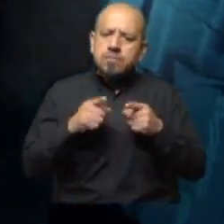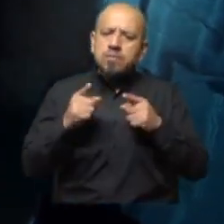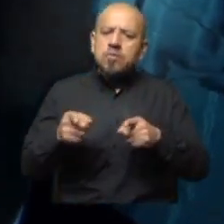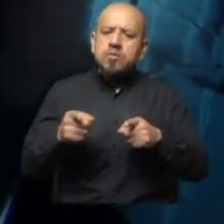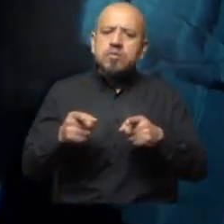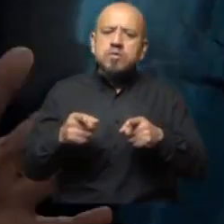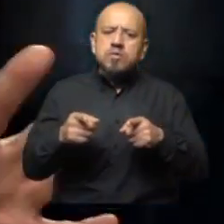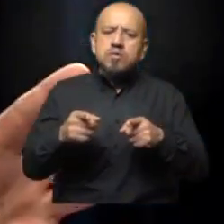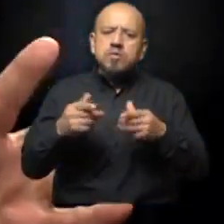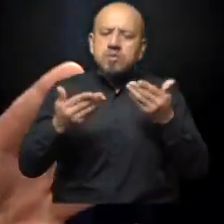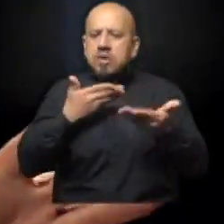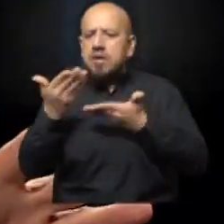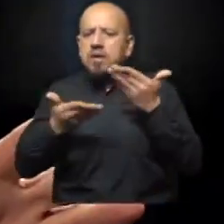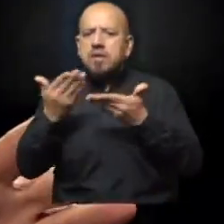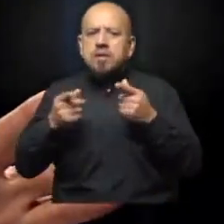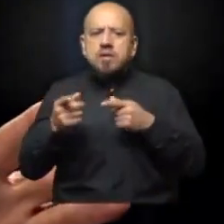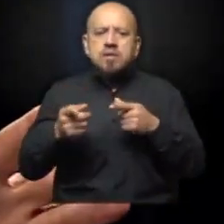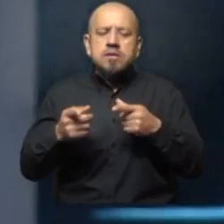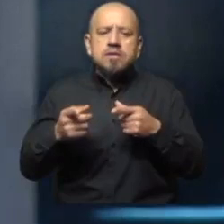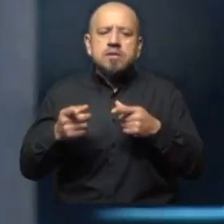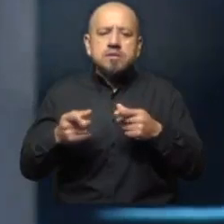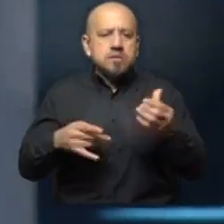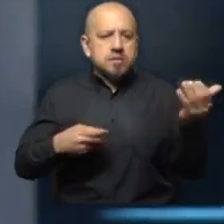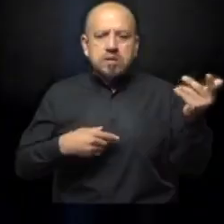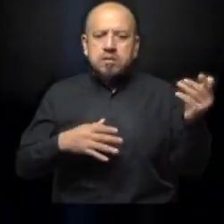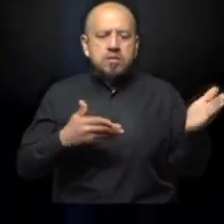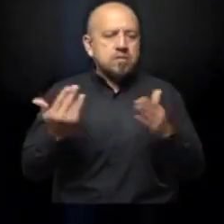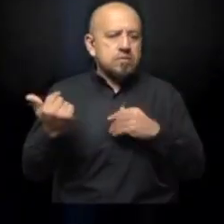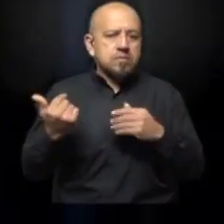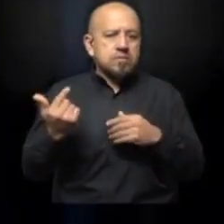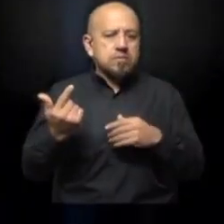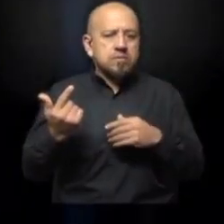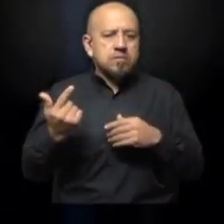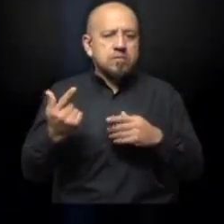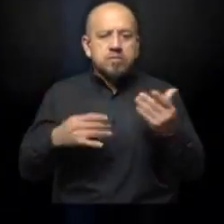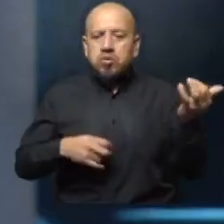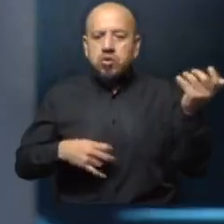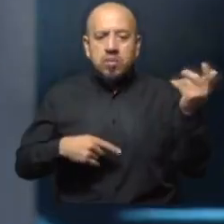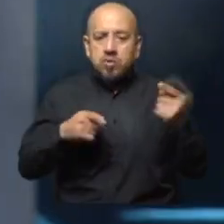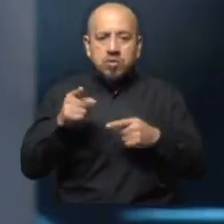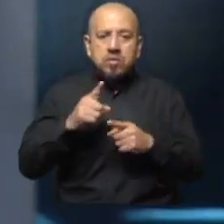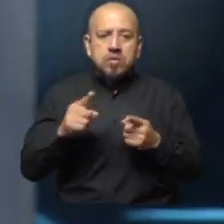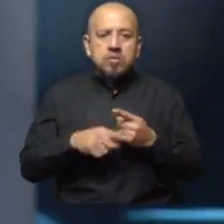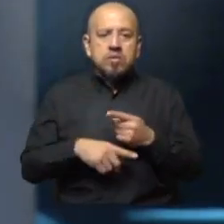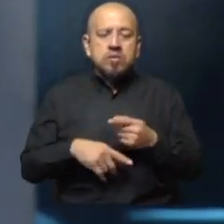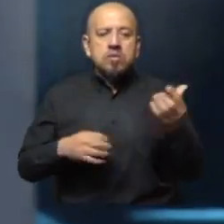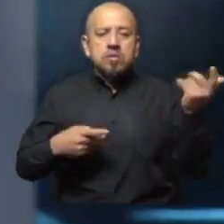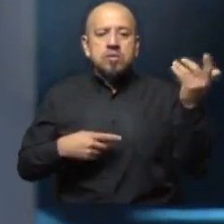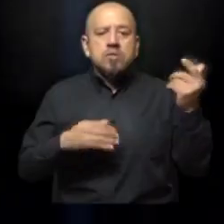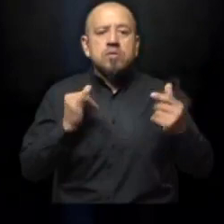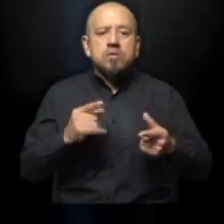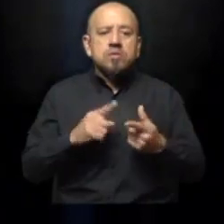cantas sin sin instrumento si no te toca la guitarra nos tocó para componer